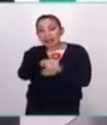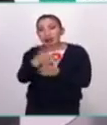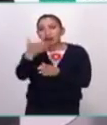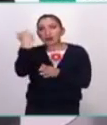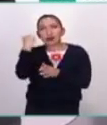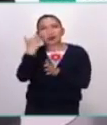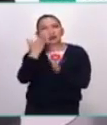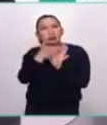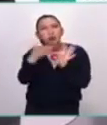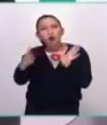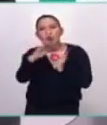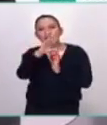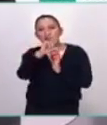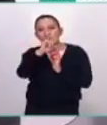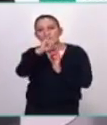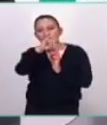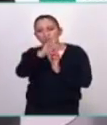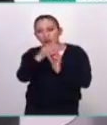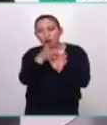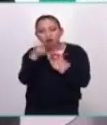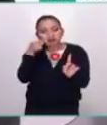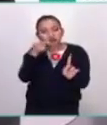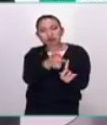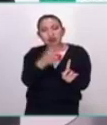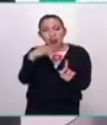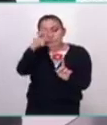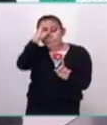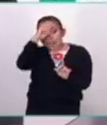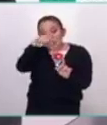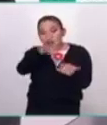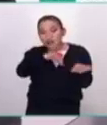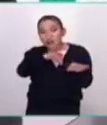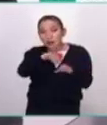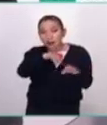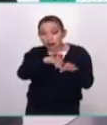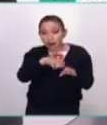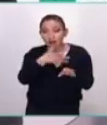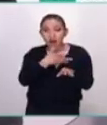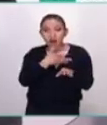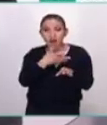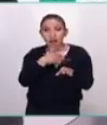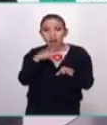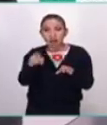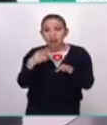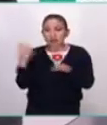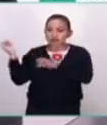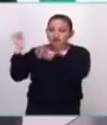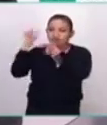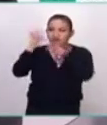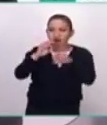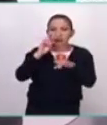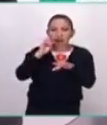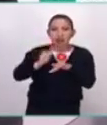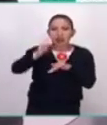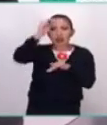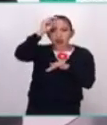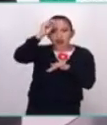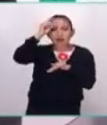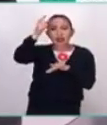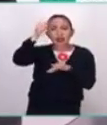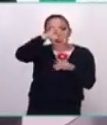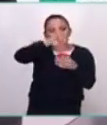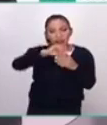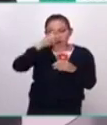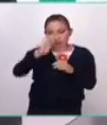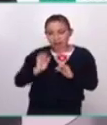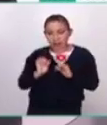el periodo clásico está dedicada a la minería y tiene migraciones que nos vienen del norte y del